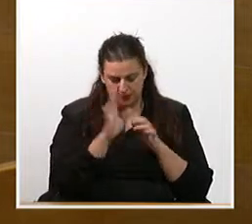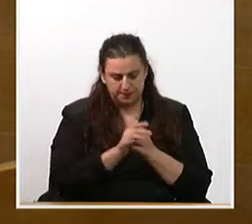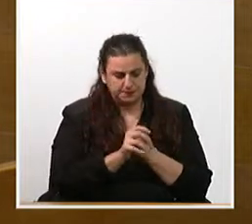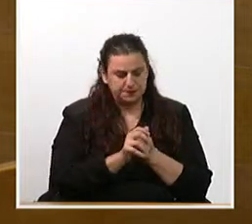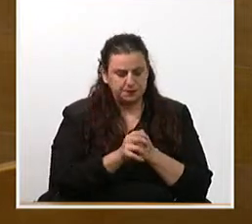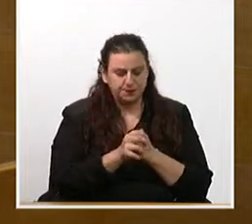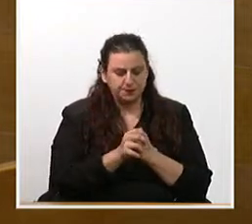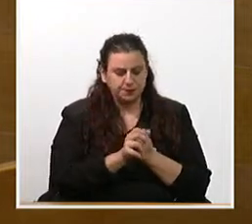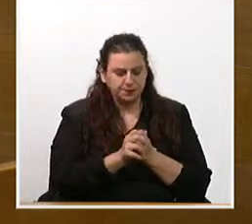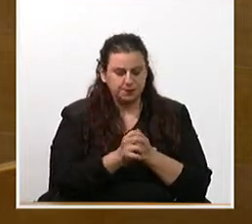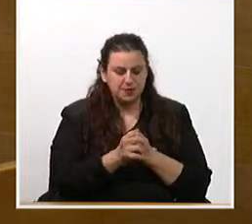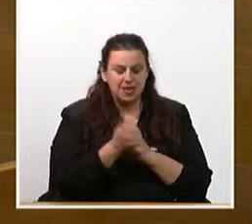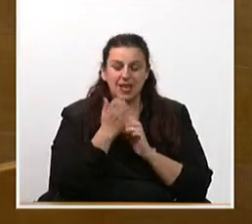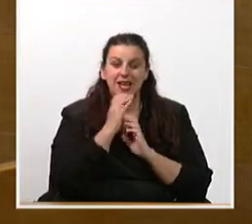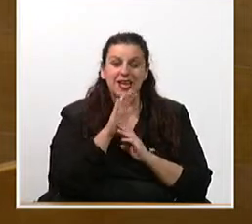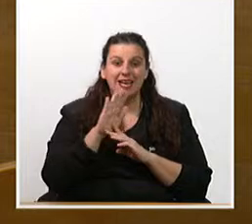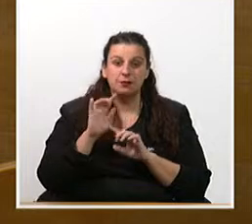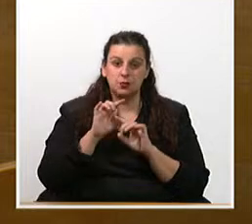el